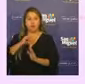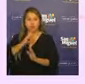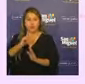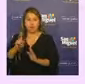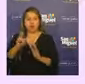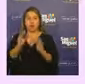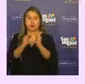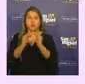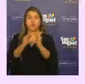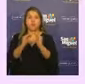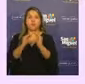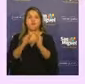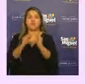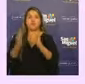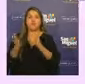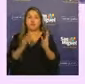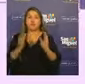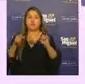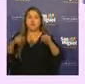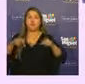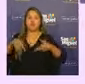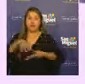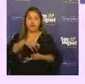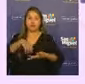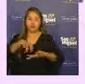ustedes las vecinas y los vecinos de nuestra comuna.